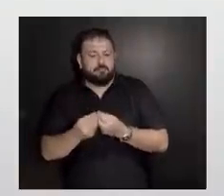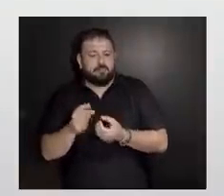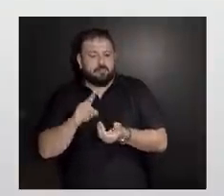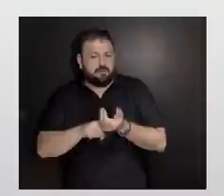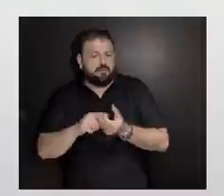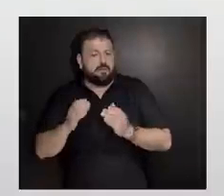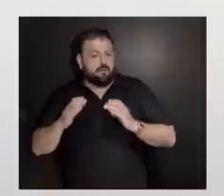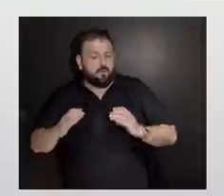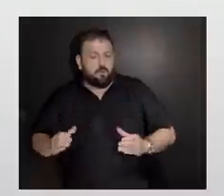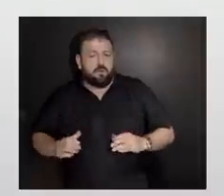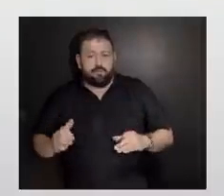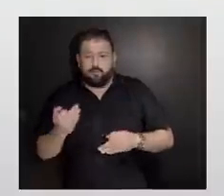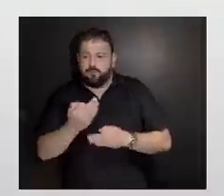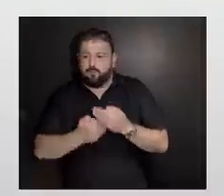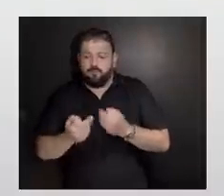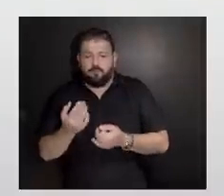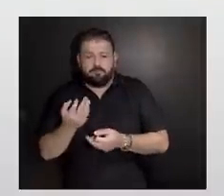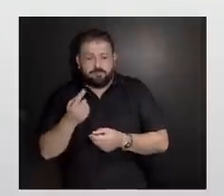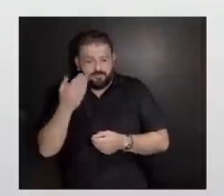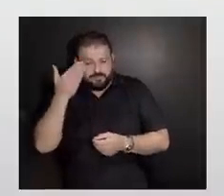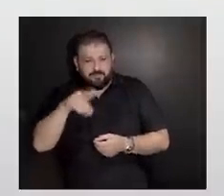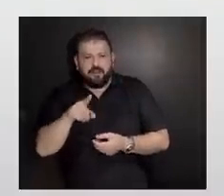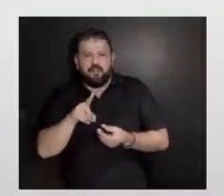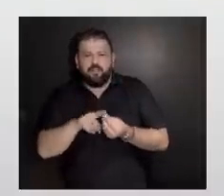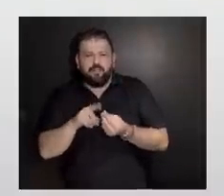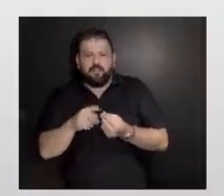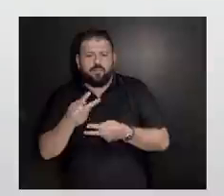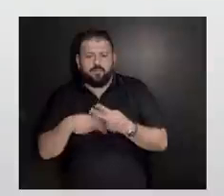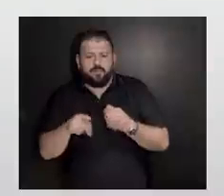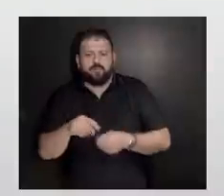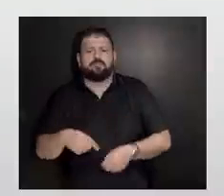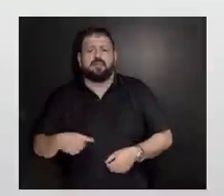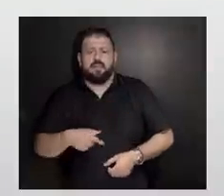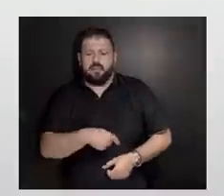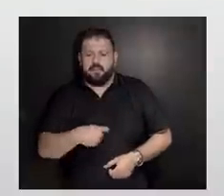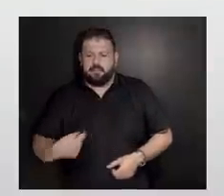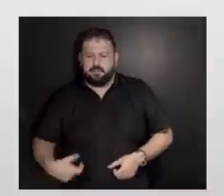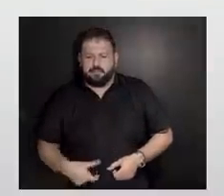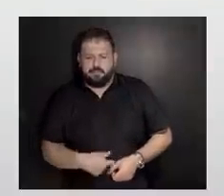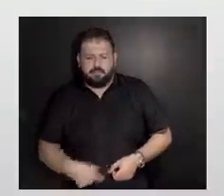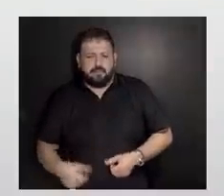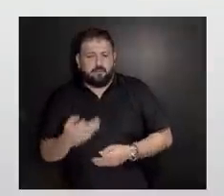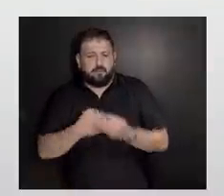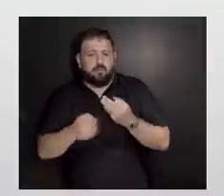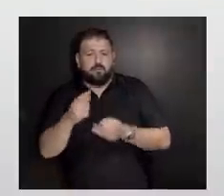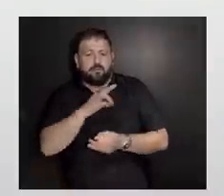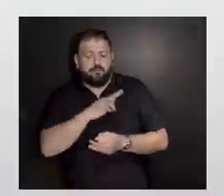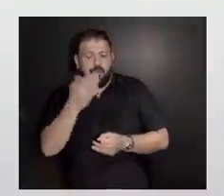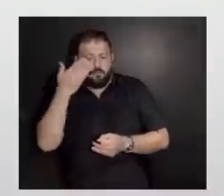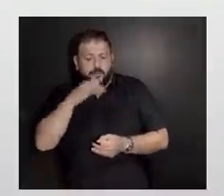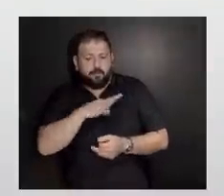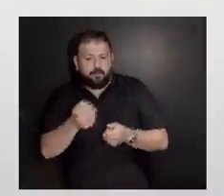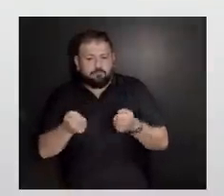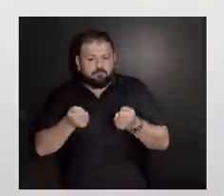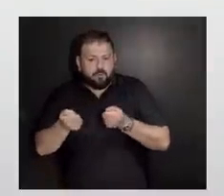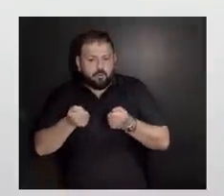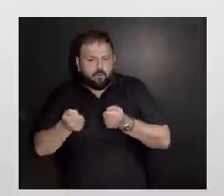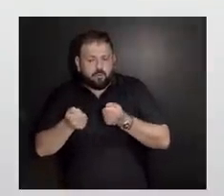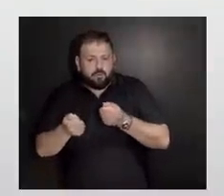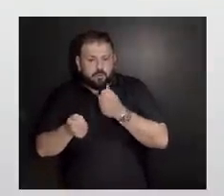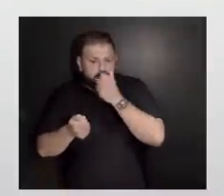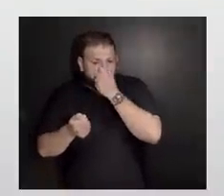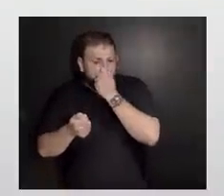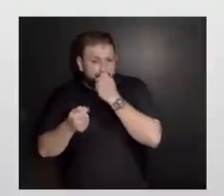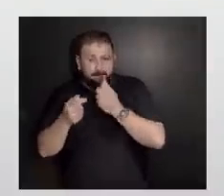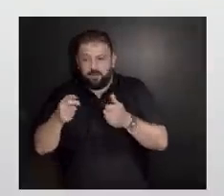producen también sobre todo en el intestino y tienen la capacidad también de regular esta respuesta. Por ejemplo, las incretinas le